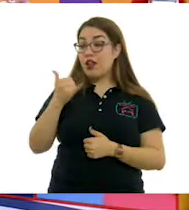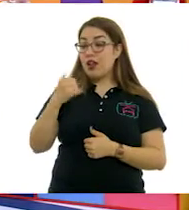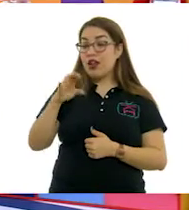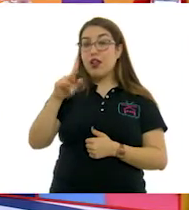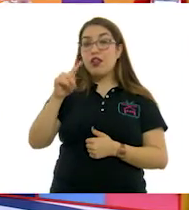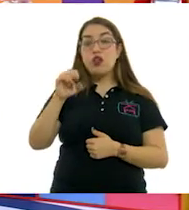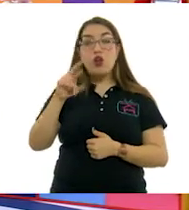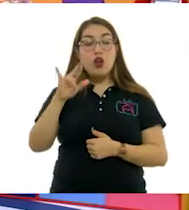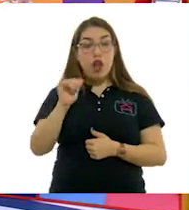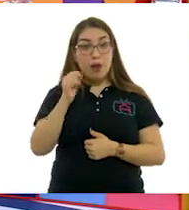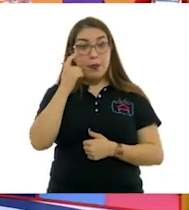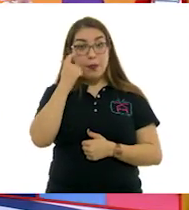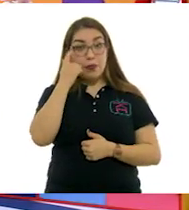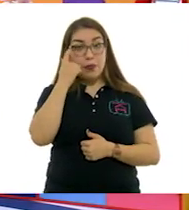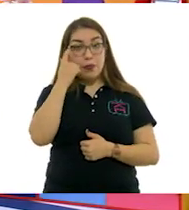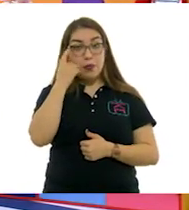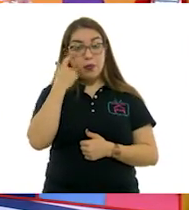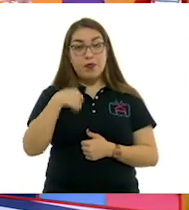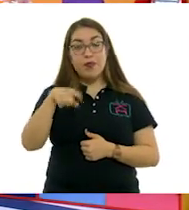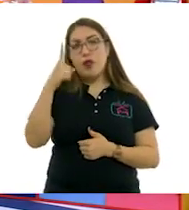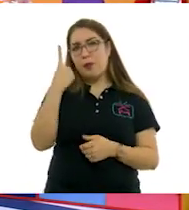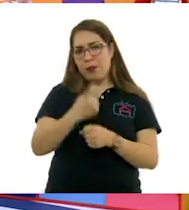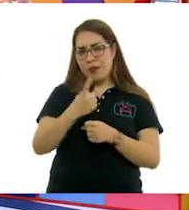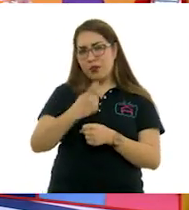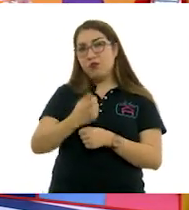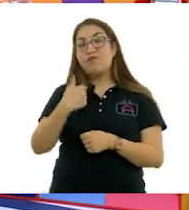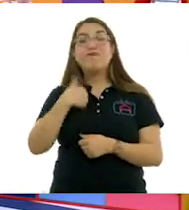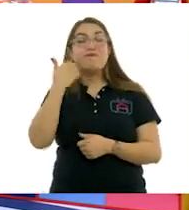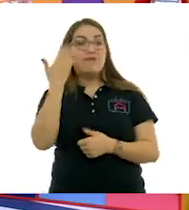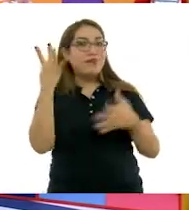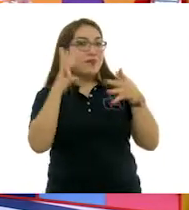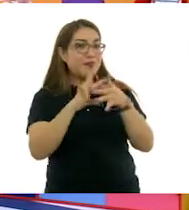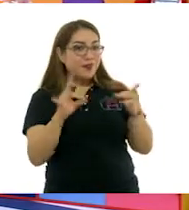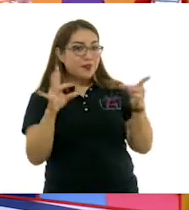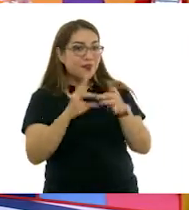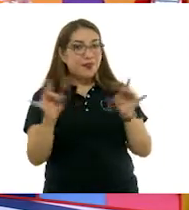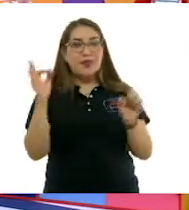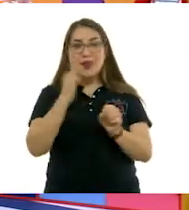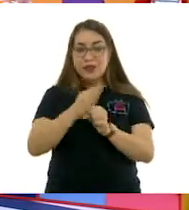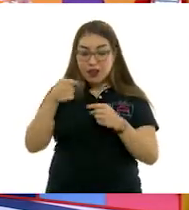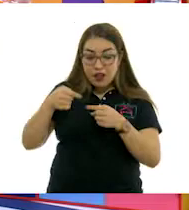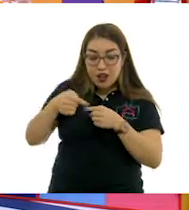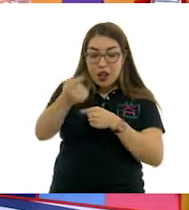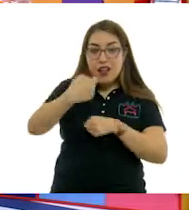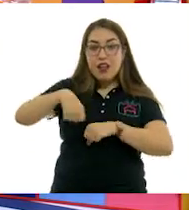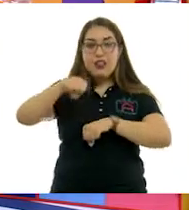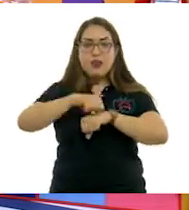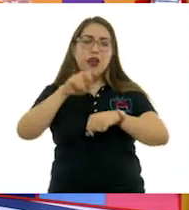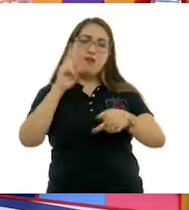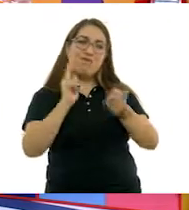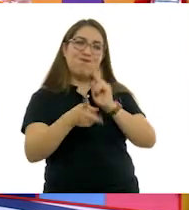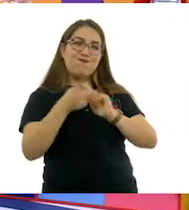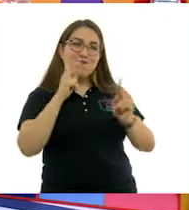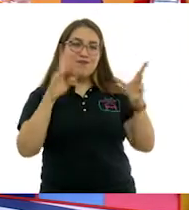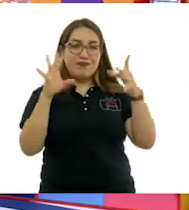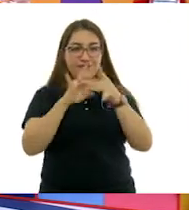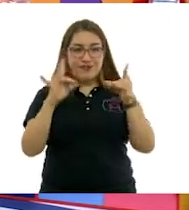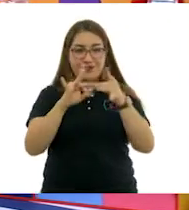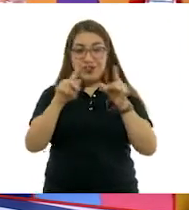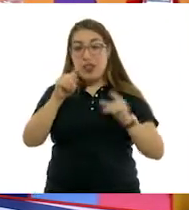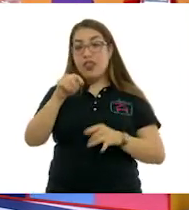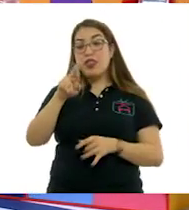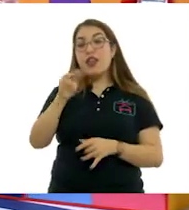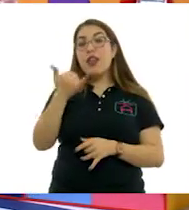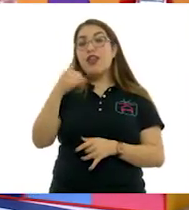te quiero comentar que esta semana vamos a estar platicando y viendo justamente lo de trayectorias y desplazamientos, para que pongan mucha atención allá en